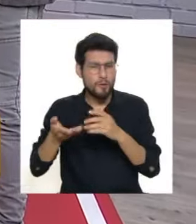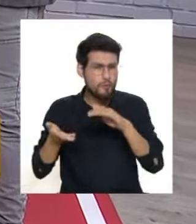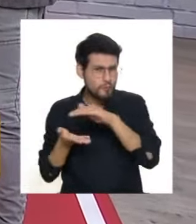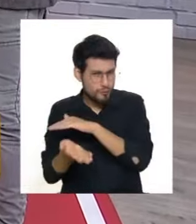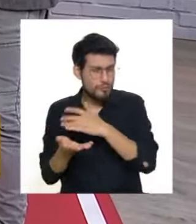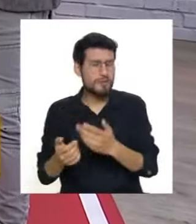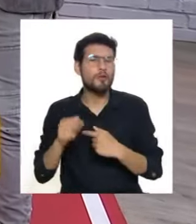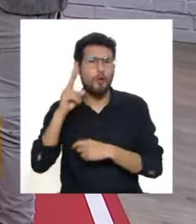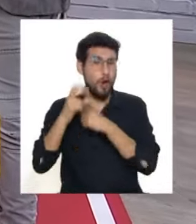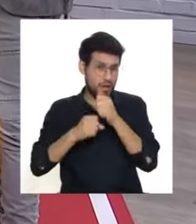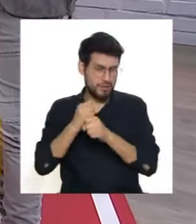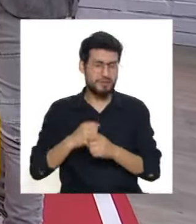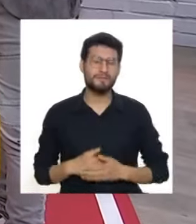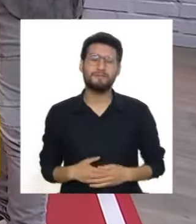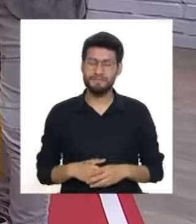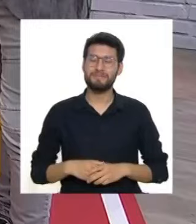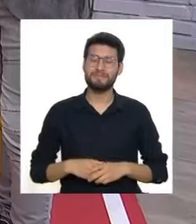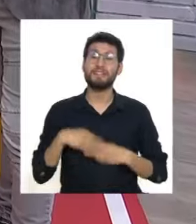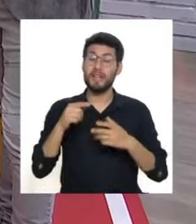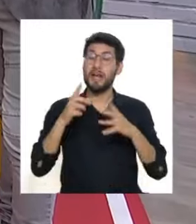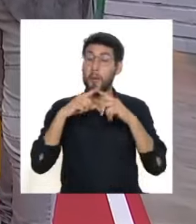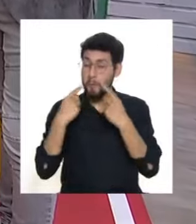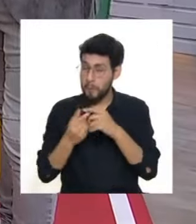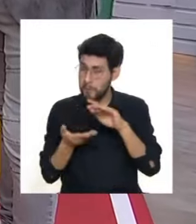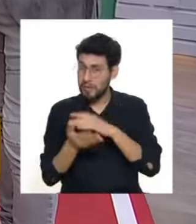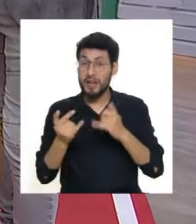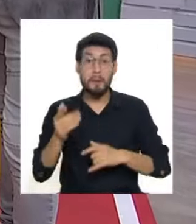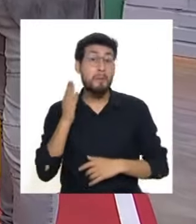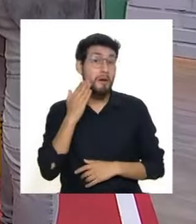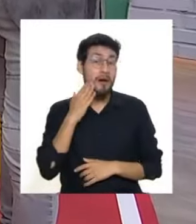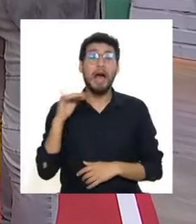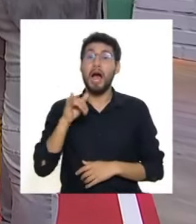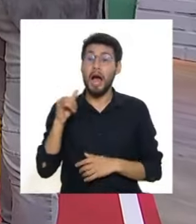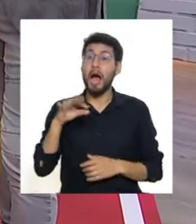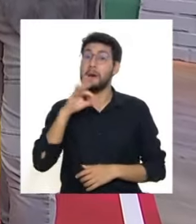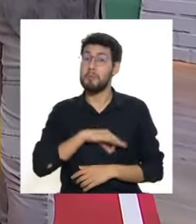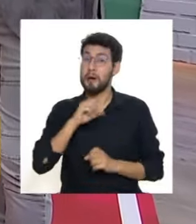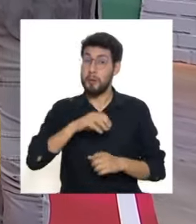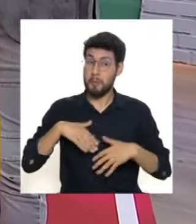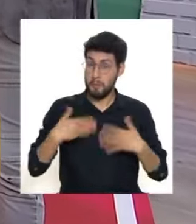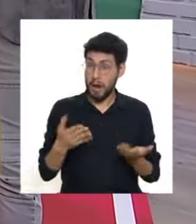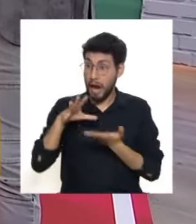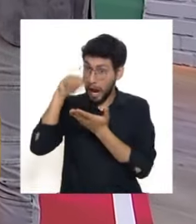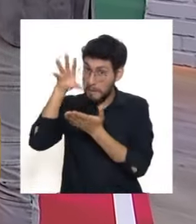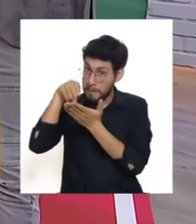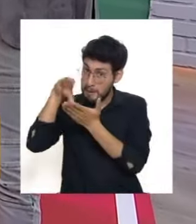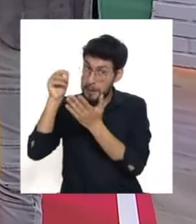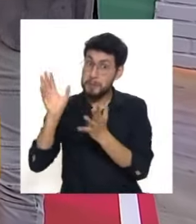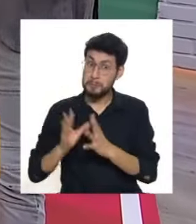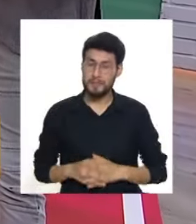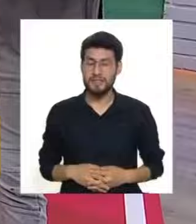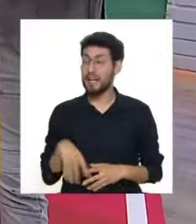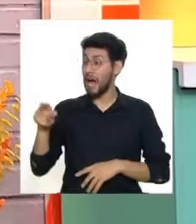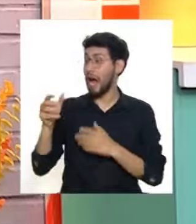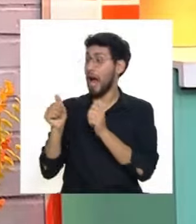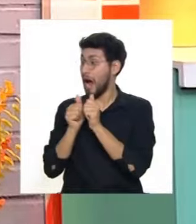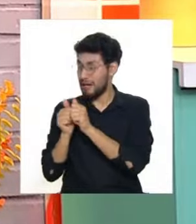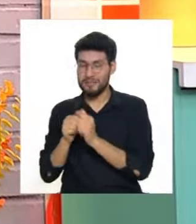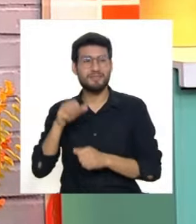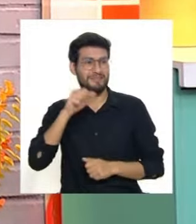taller de pastelería y ahí también las mamás tuvimos la oportunidad de poder aprender.